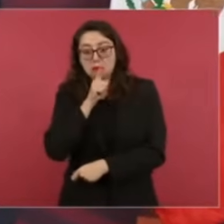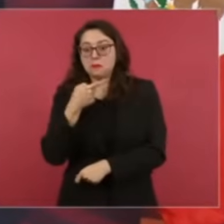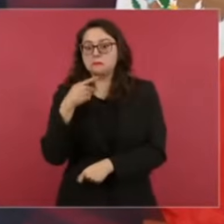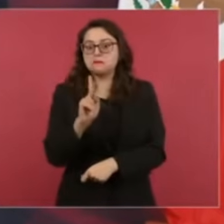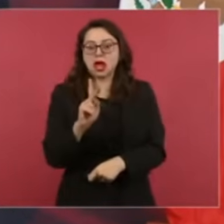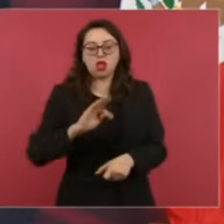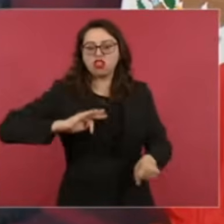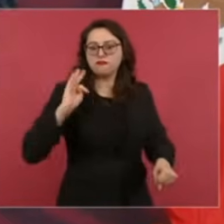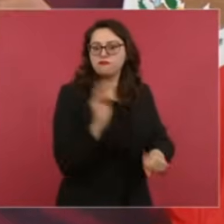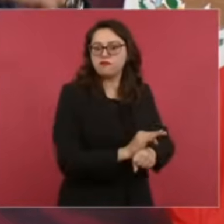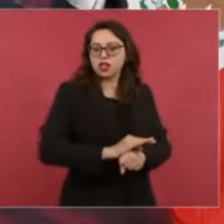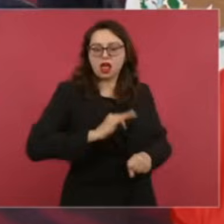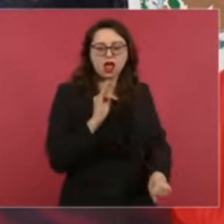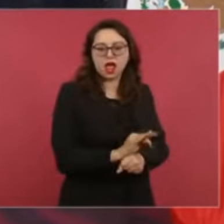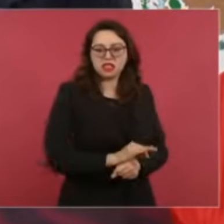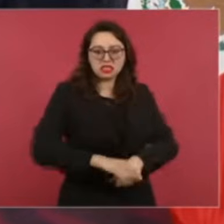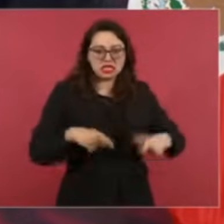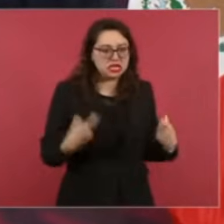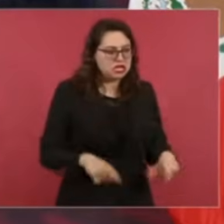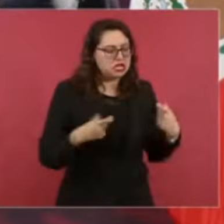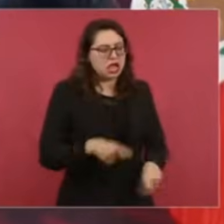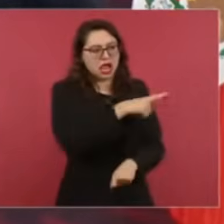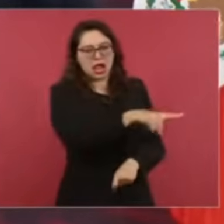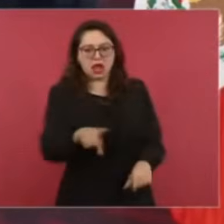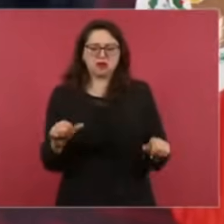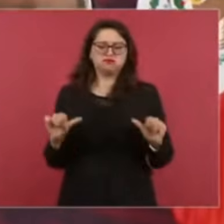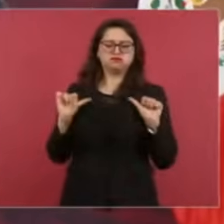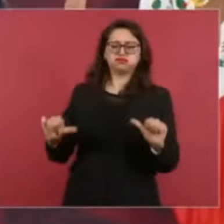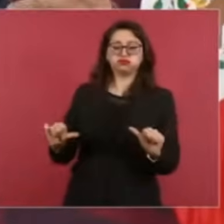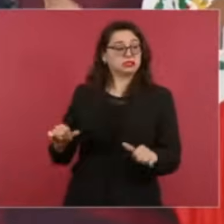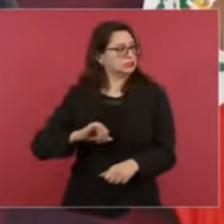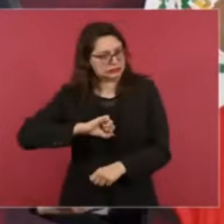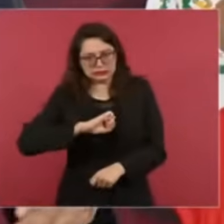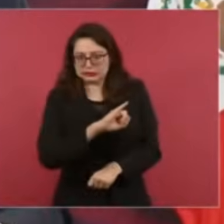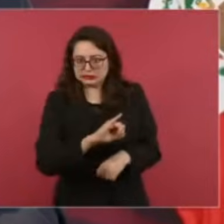Son más defensores de los intereses de los potentados que los mismos potentados.